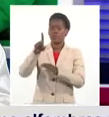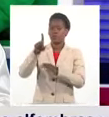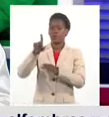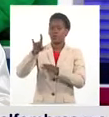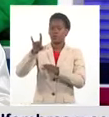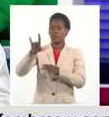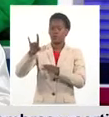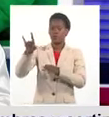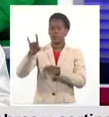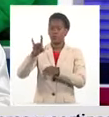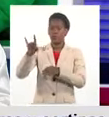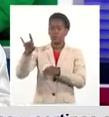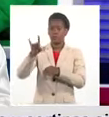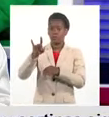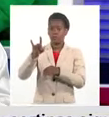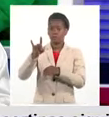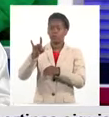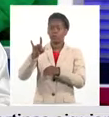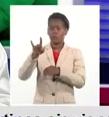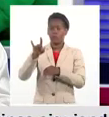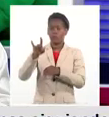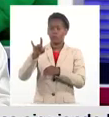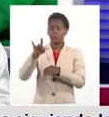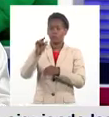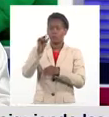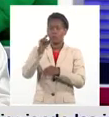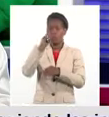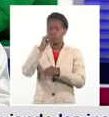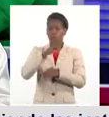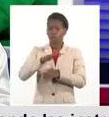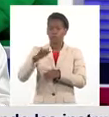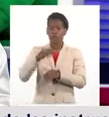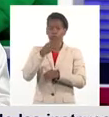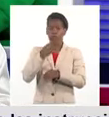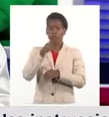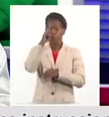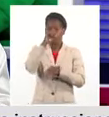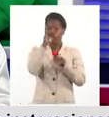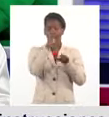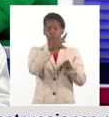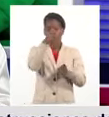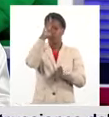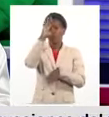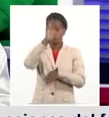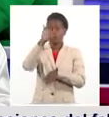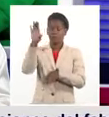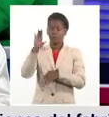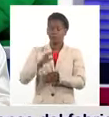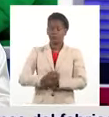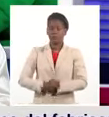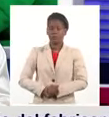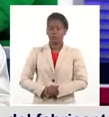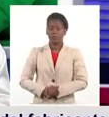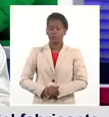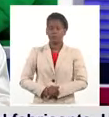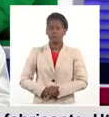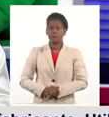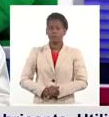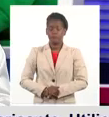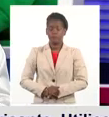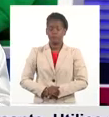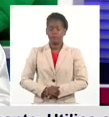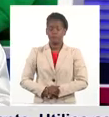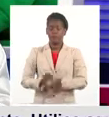3.199 pacientes en edades pediátricas ingresados en nuestros hospitales pediátricos, nuestras salas